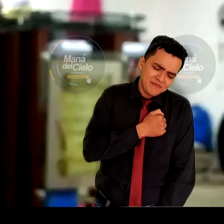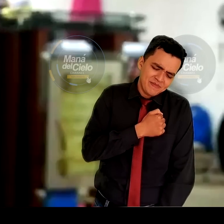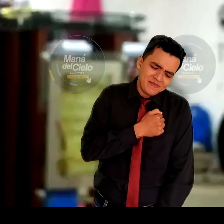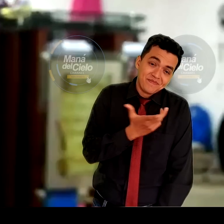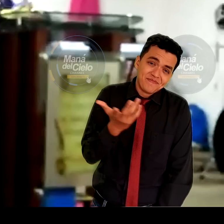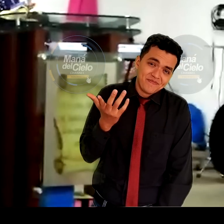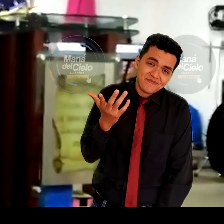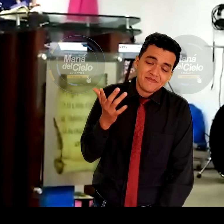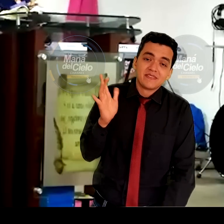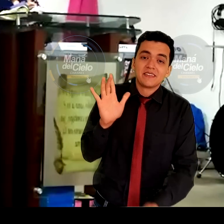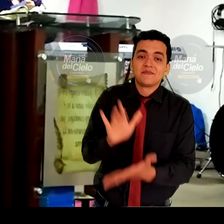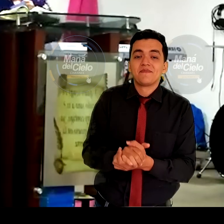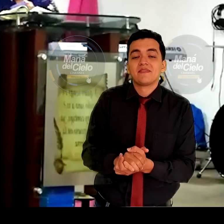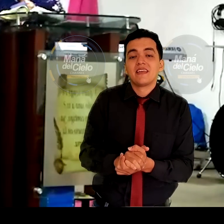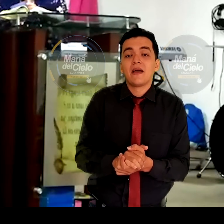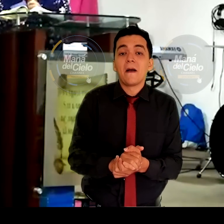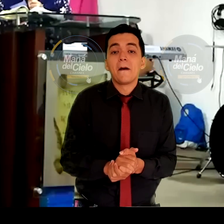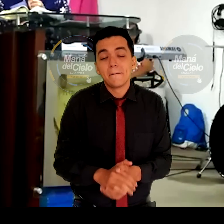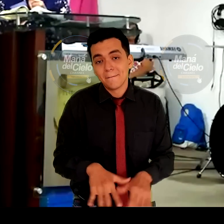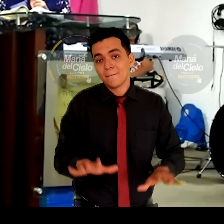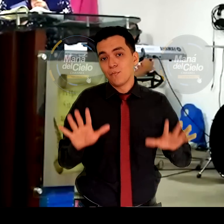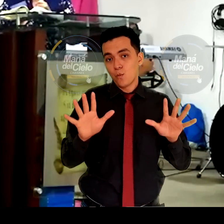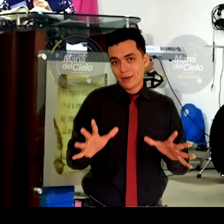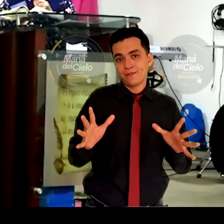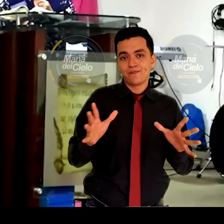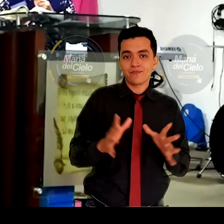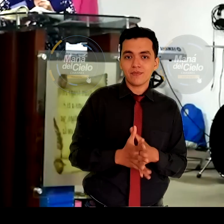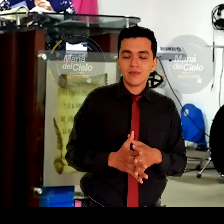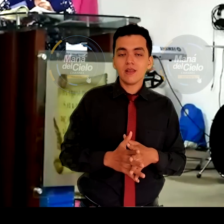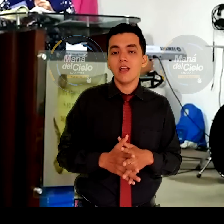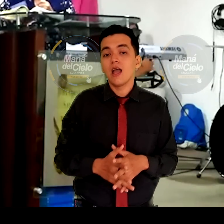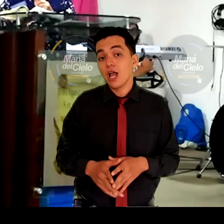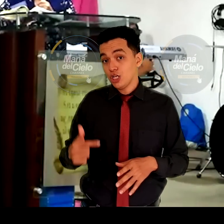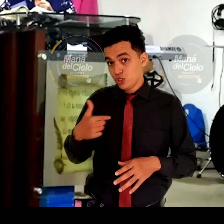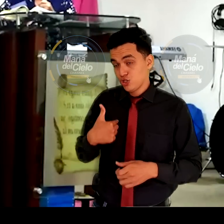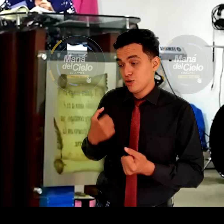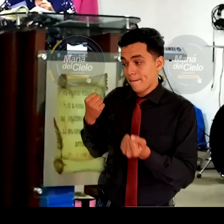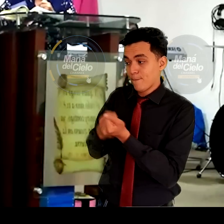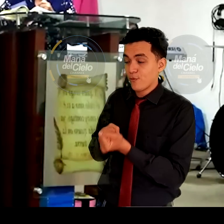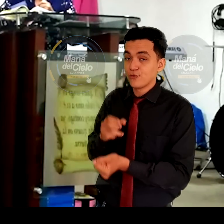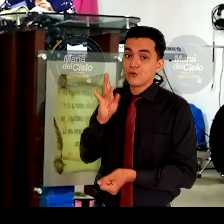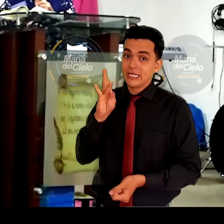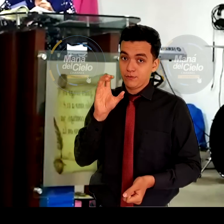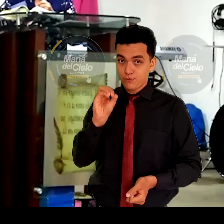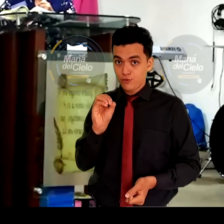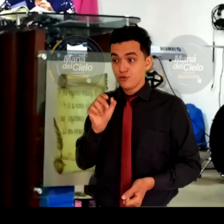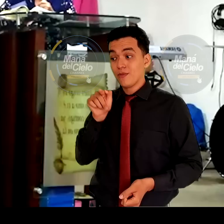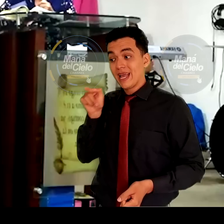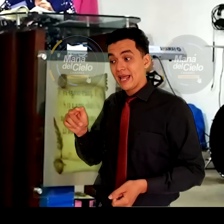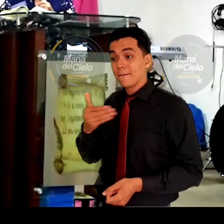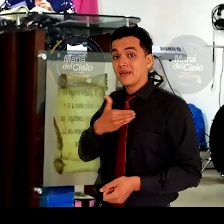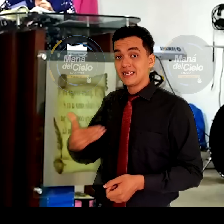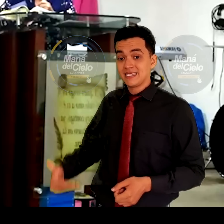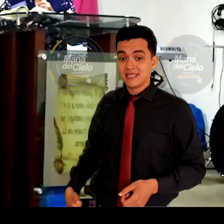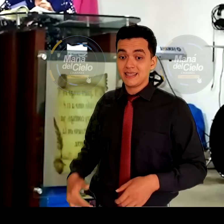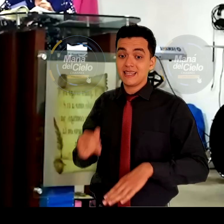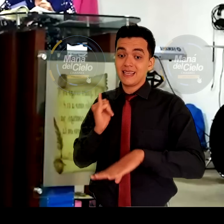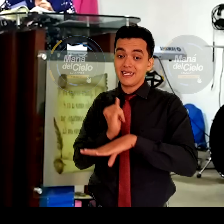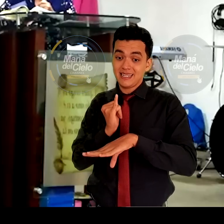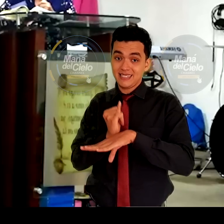es que yo sé que el peso que tú acabas de recibir no es nada fácil. La iglesia en Colombia, esto es un trabajo fuerte. Y